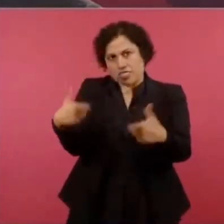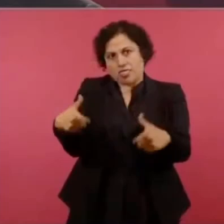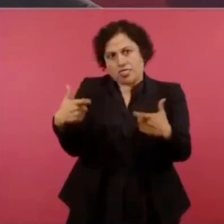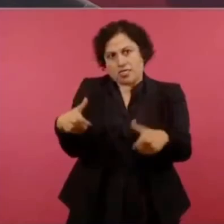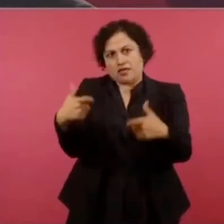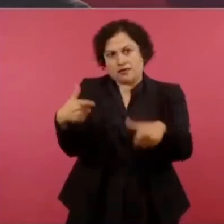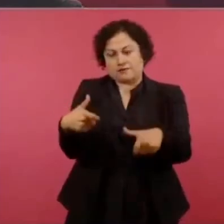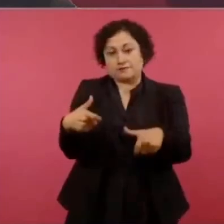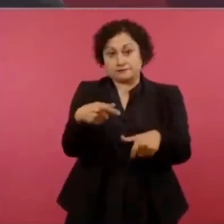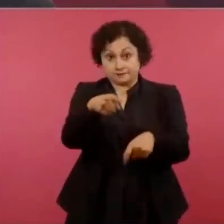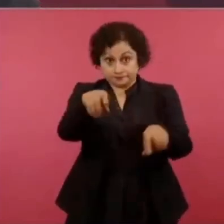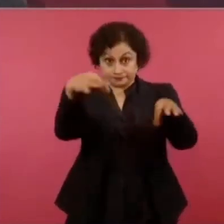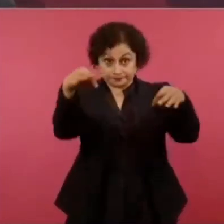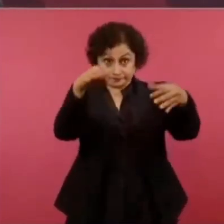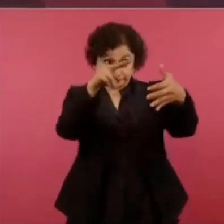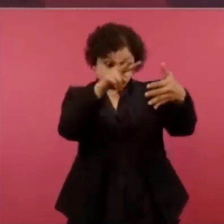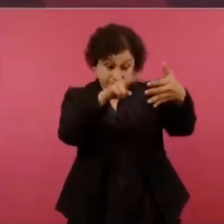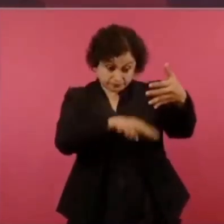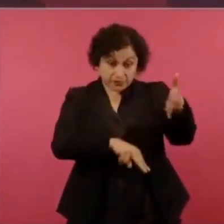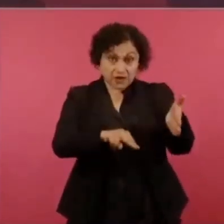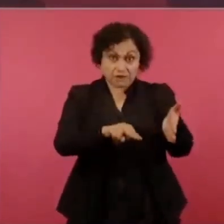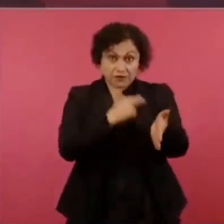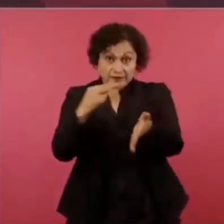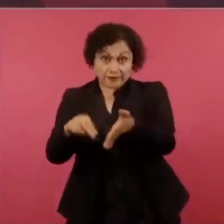abajo firmantes,